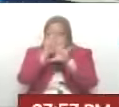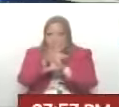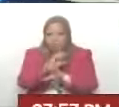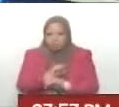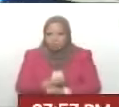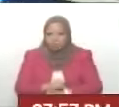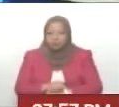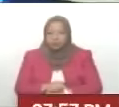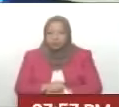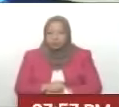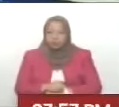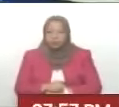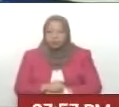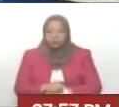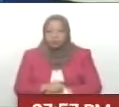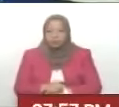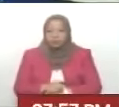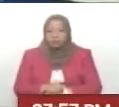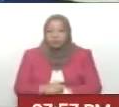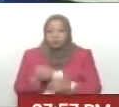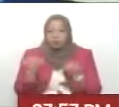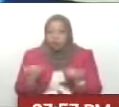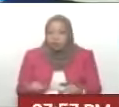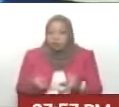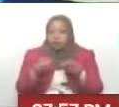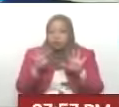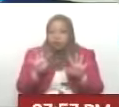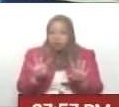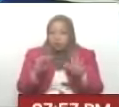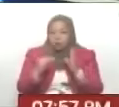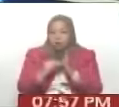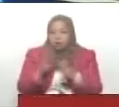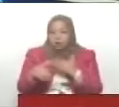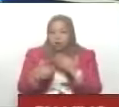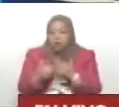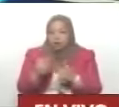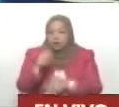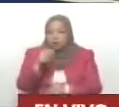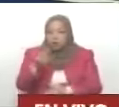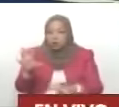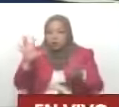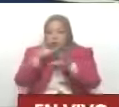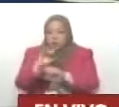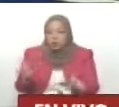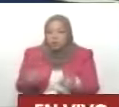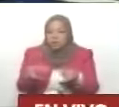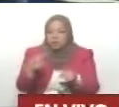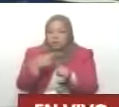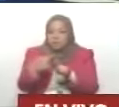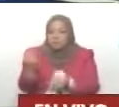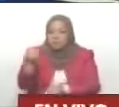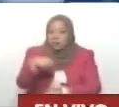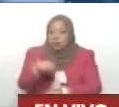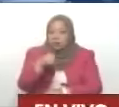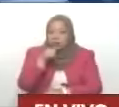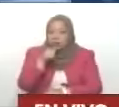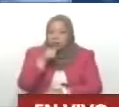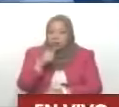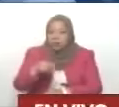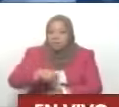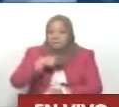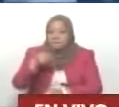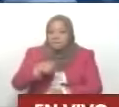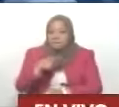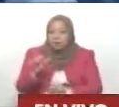Domingos 9, perdón, ahora va a ser de 9 a 12, antes era de 10 a 12 de la noche. Música y algo más. Y metemos al grito de política.